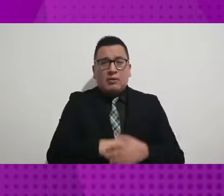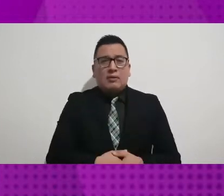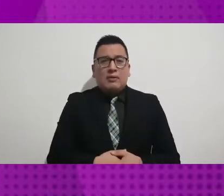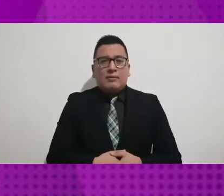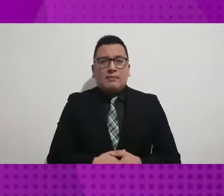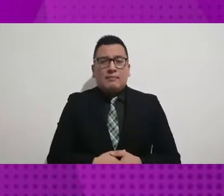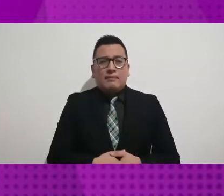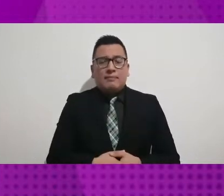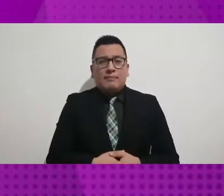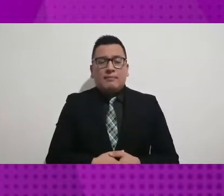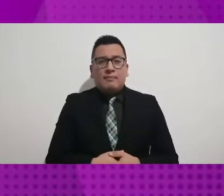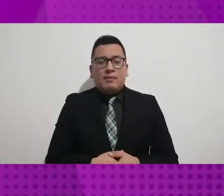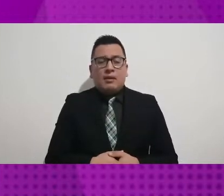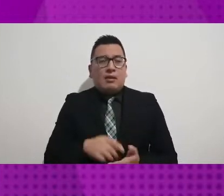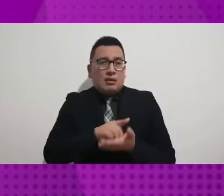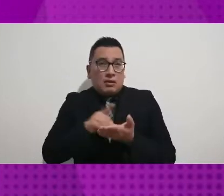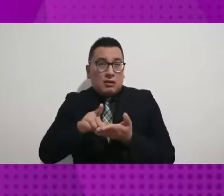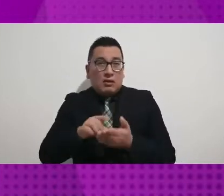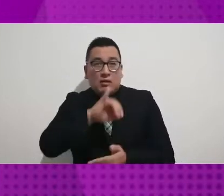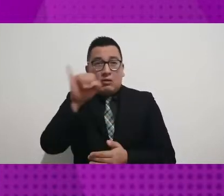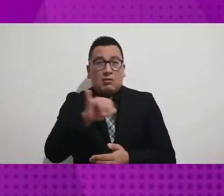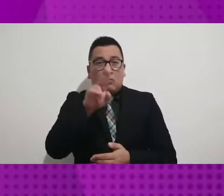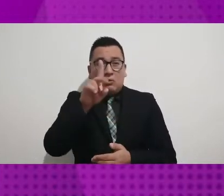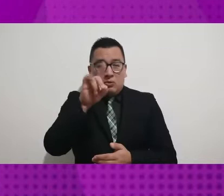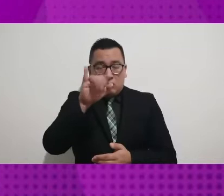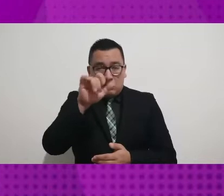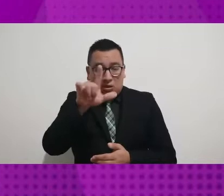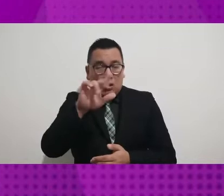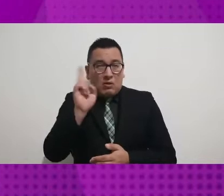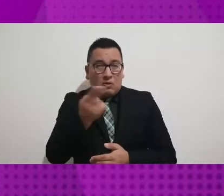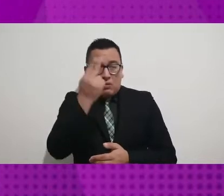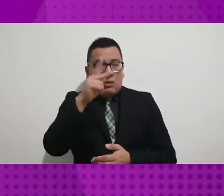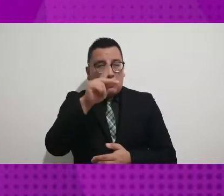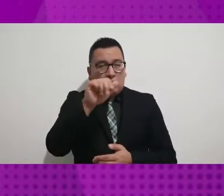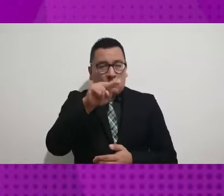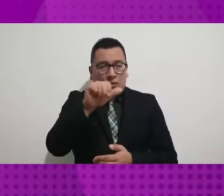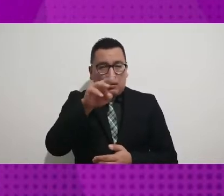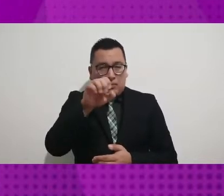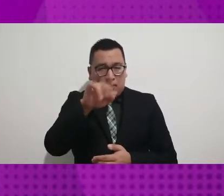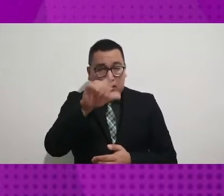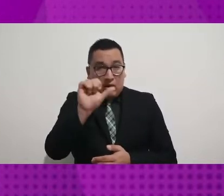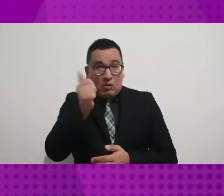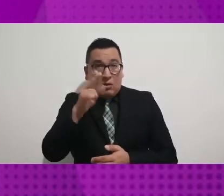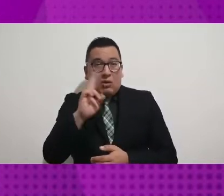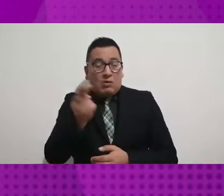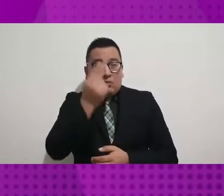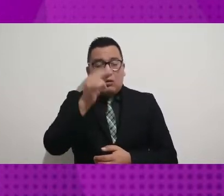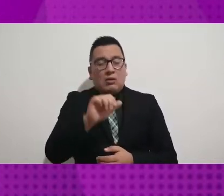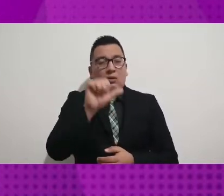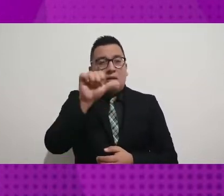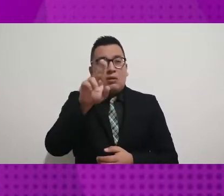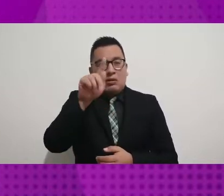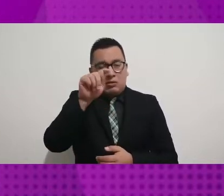Tribunal Electoral del Poder Judicial de la Federación, en Derecho Judicial por la Universidad Panamericana y la Universidad Austral de